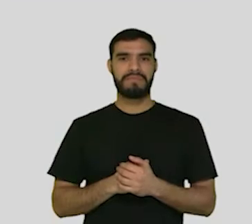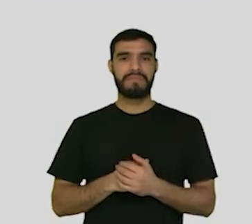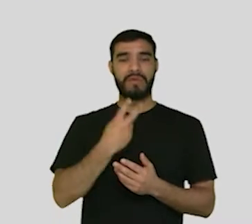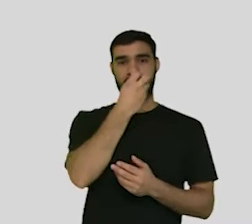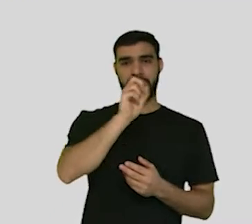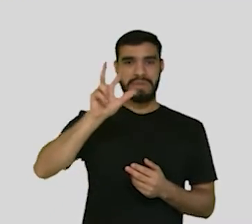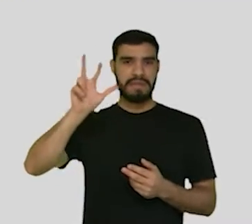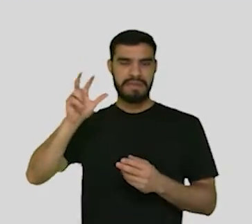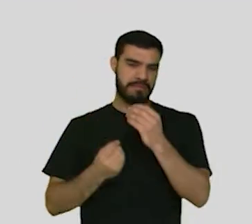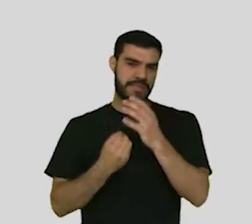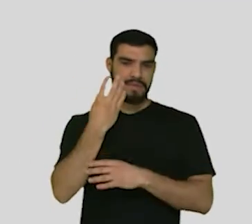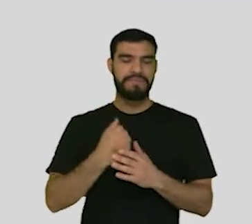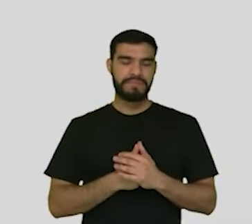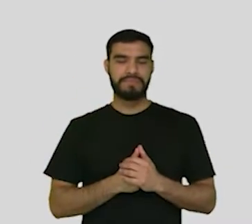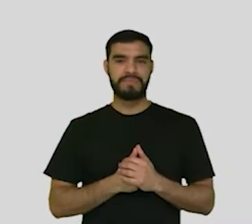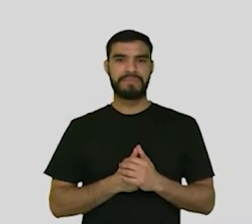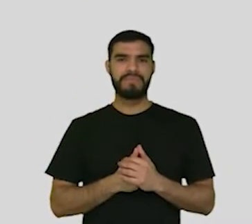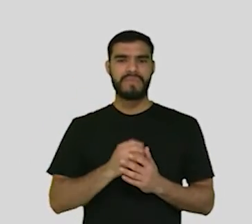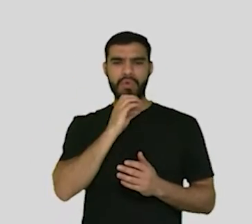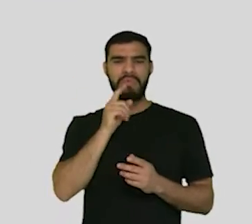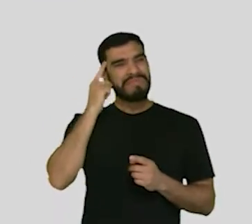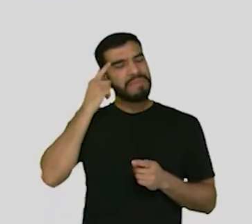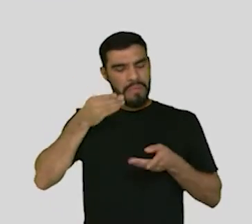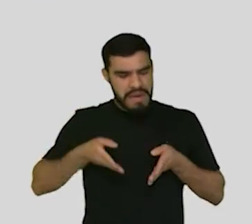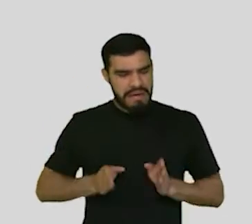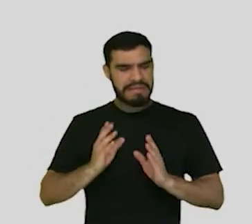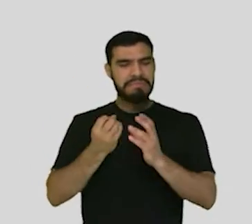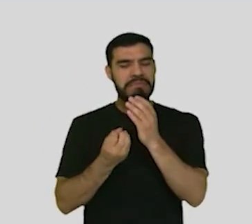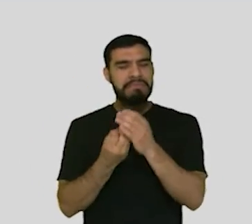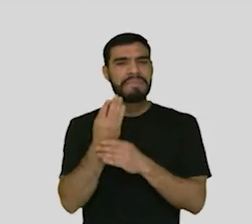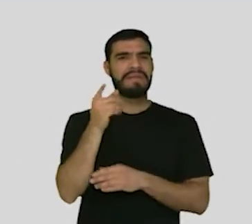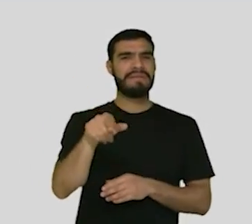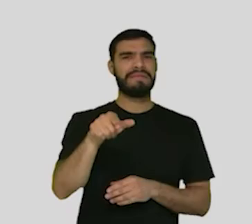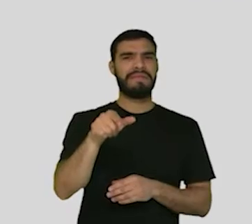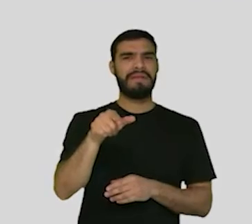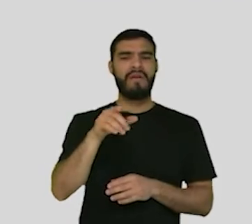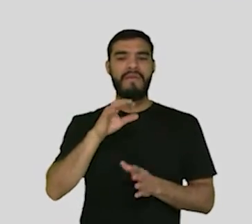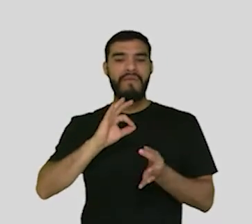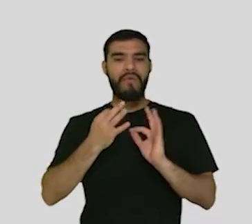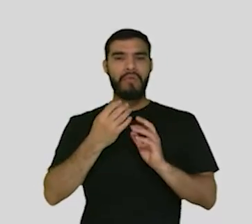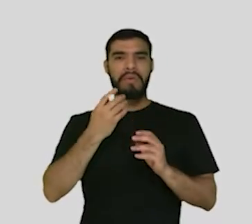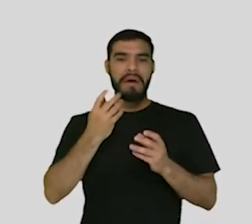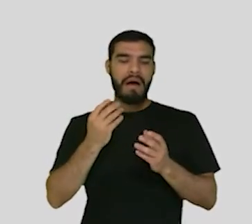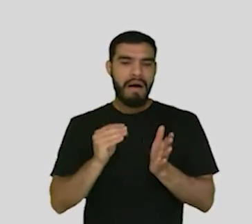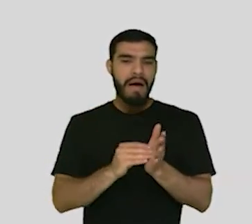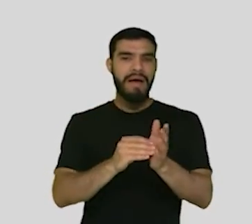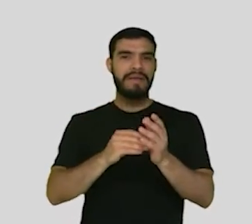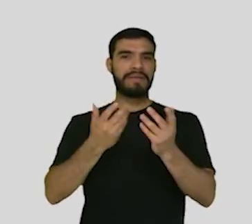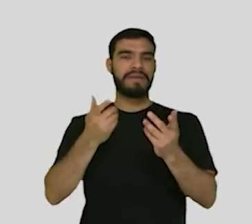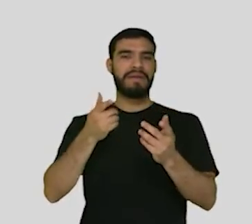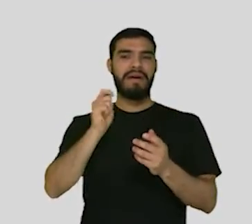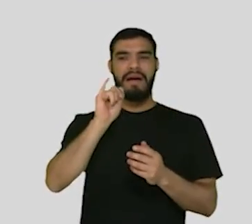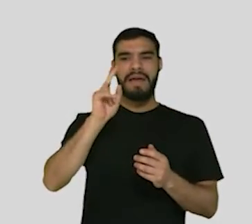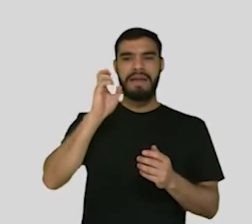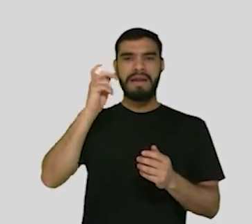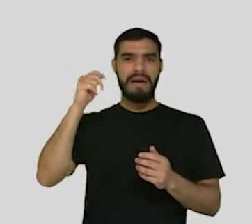Vais a, oñe por un guay, pampa, esa pape, pe, decidí, oñe por un mamaba, mamaba, para la muñeña, oñe por un guacue, catu, un guay, esa, uico, upe,